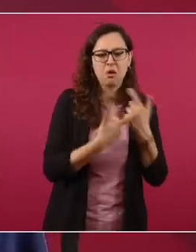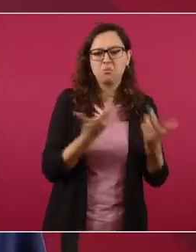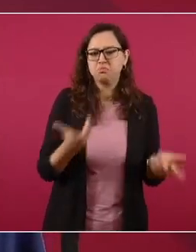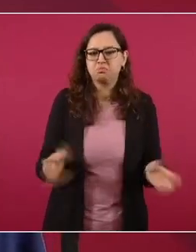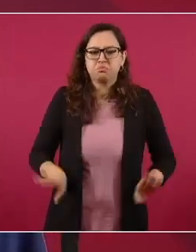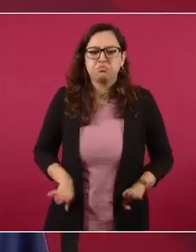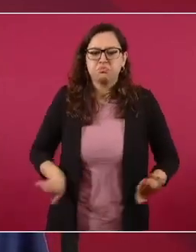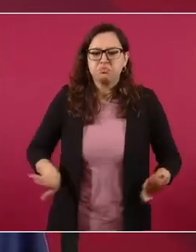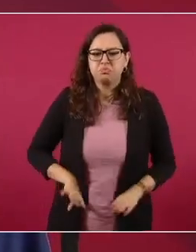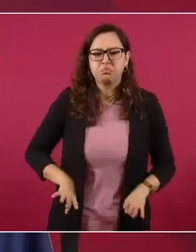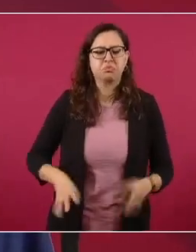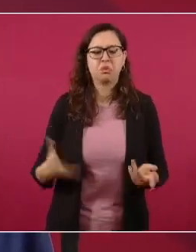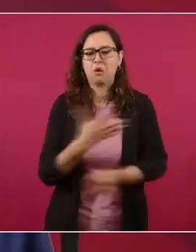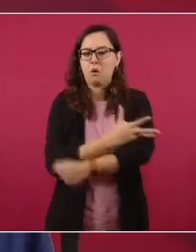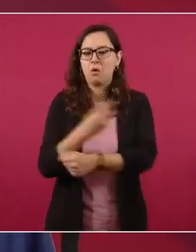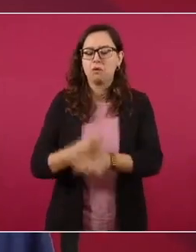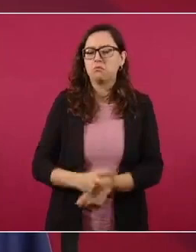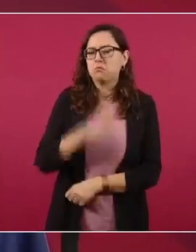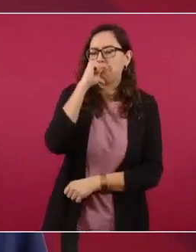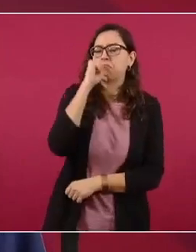y nombraban también